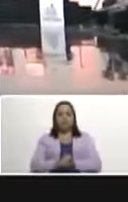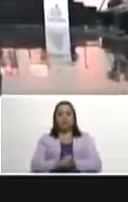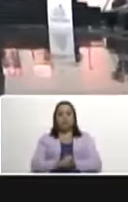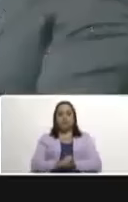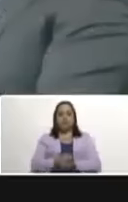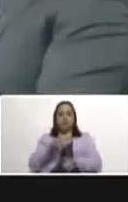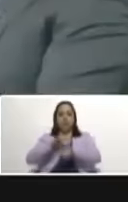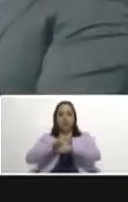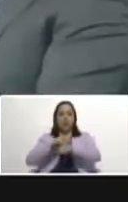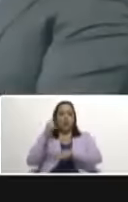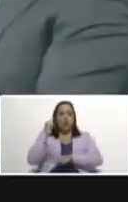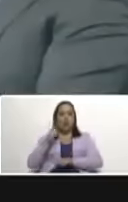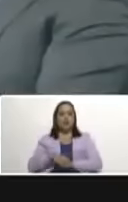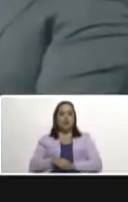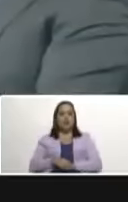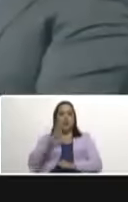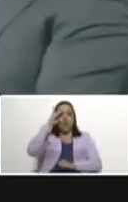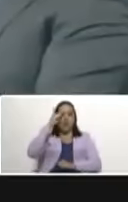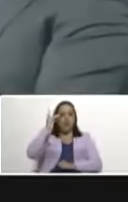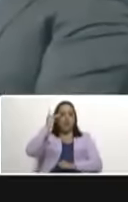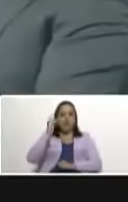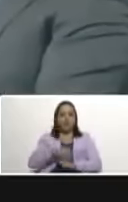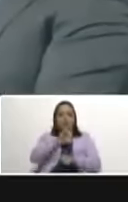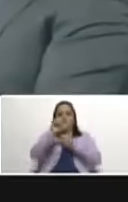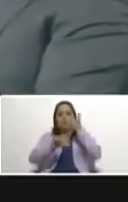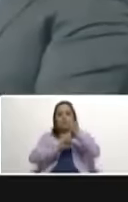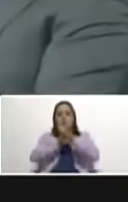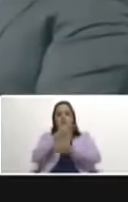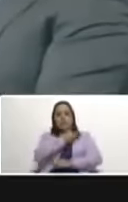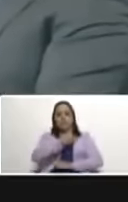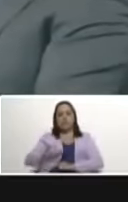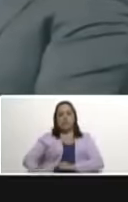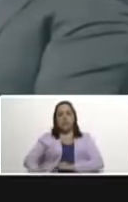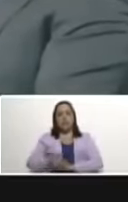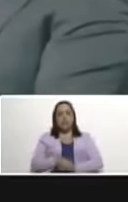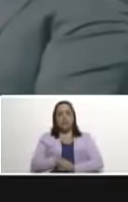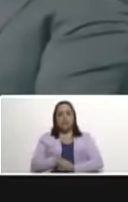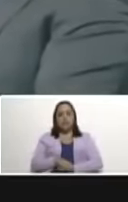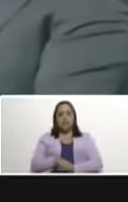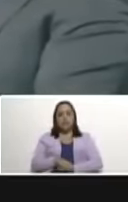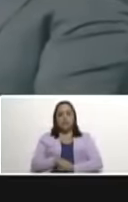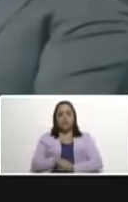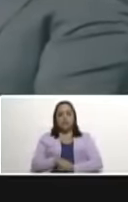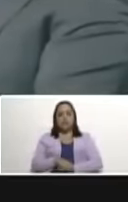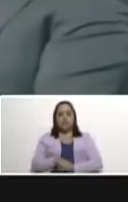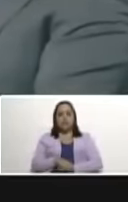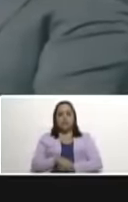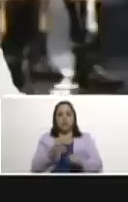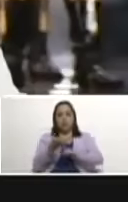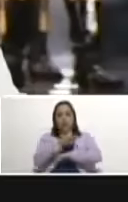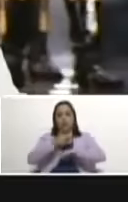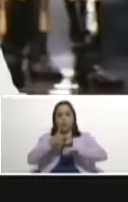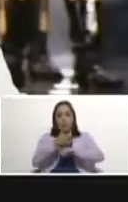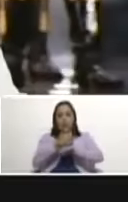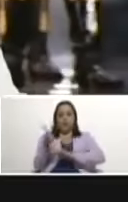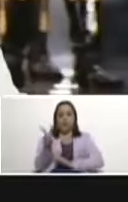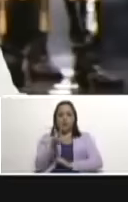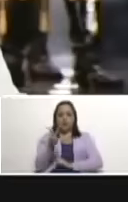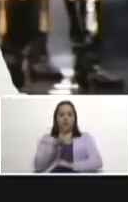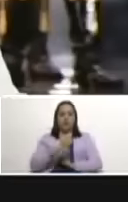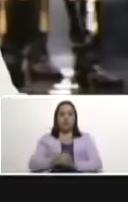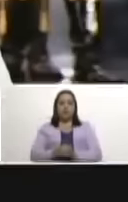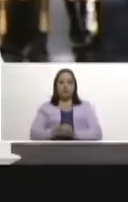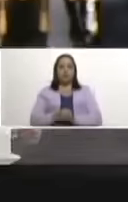doctora Delcy Eloína Rodríguez Gómez, vicepresidenta ejecutiva de la República,